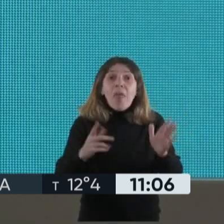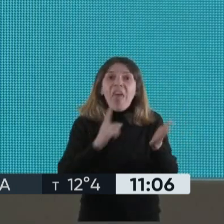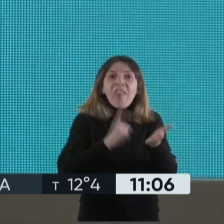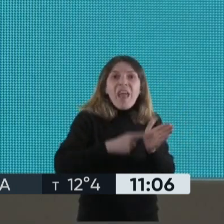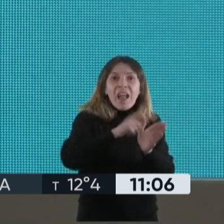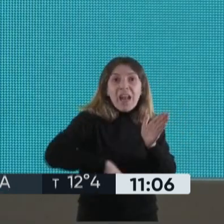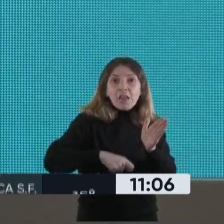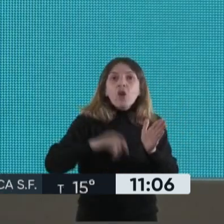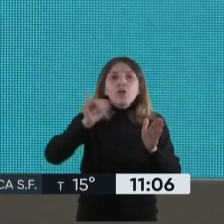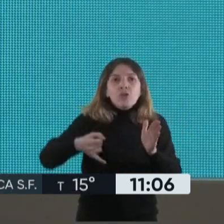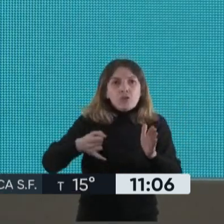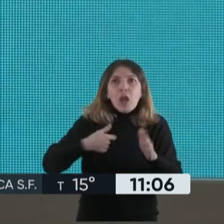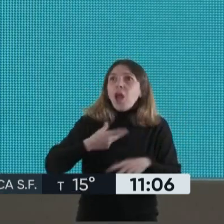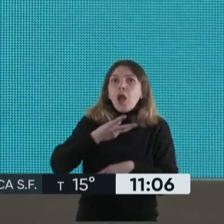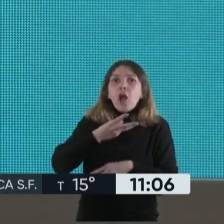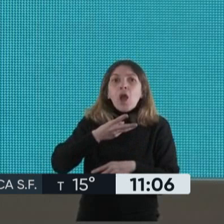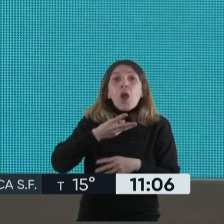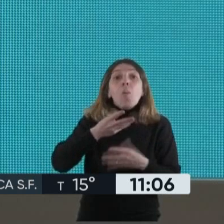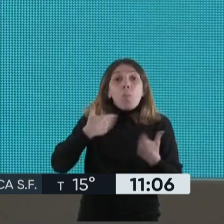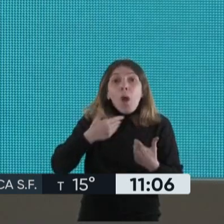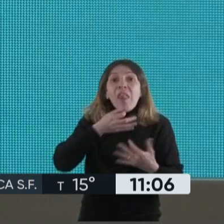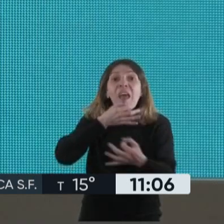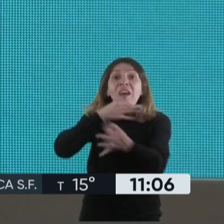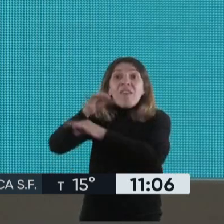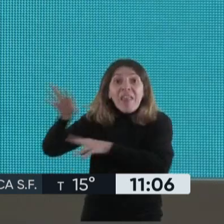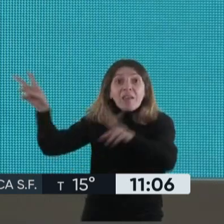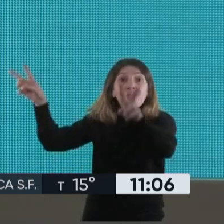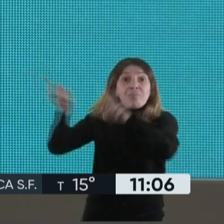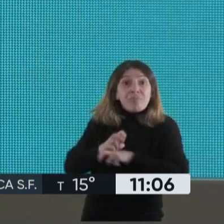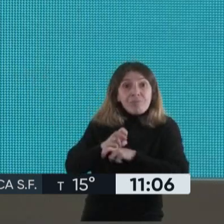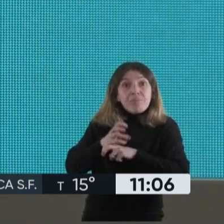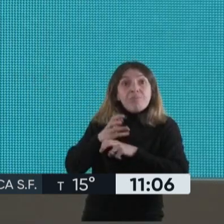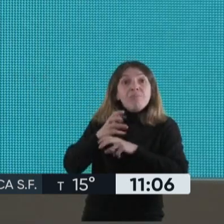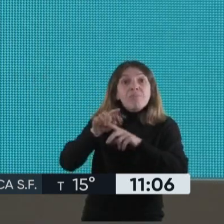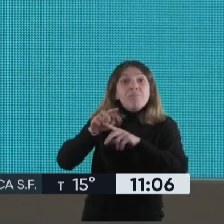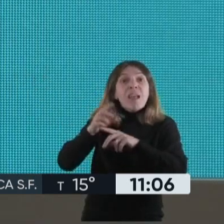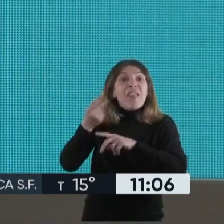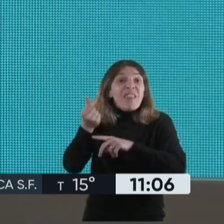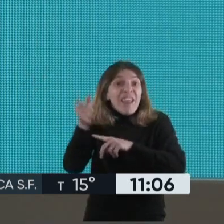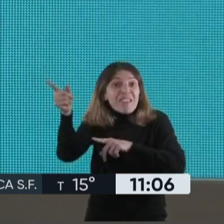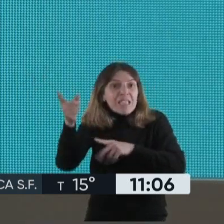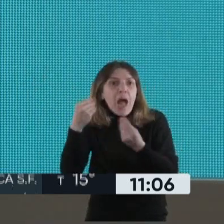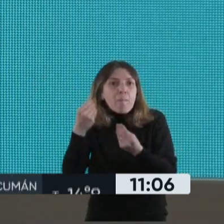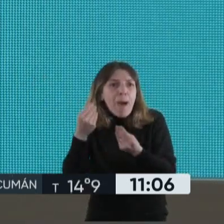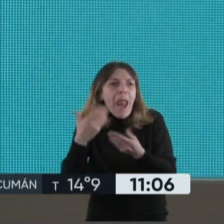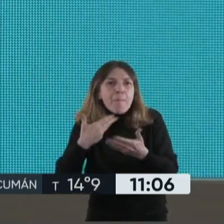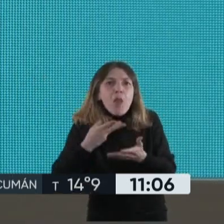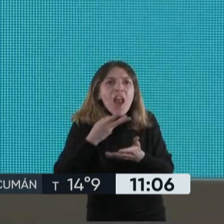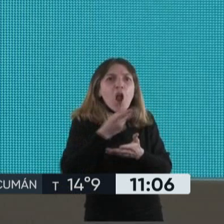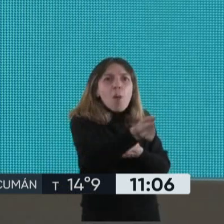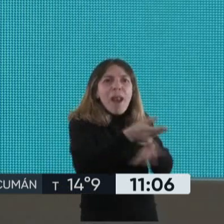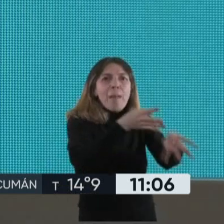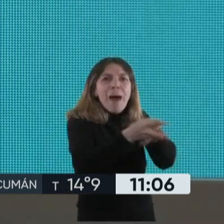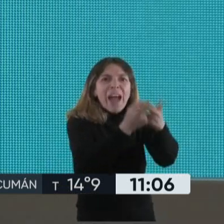haya acceso a divisas para que se pueda justamente contar con los elementos que se necesitan para